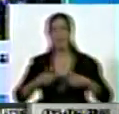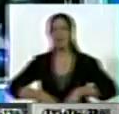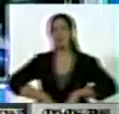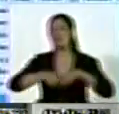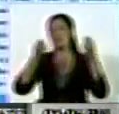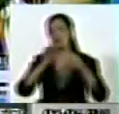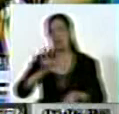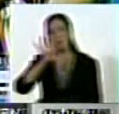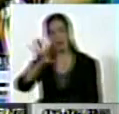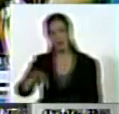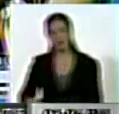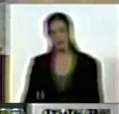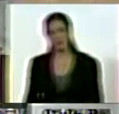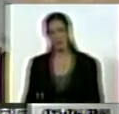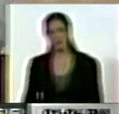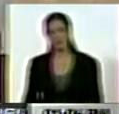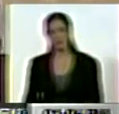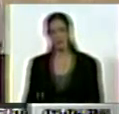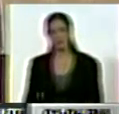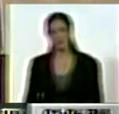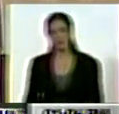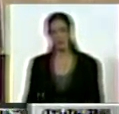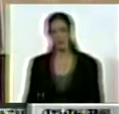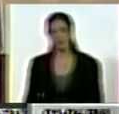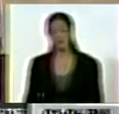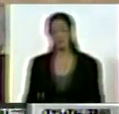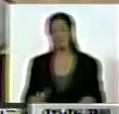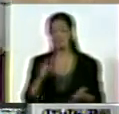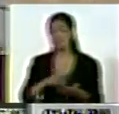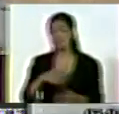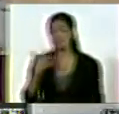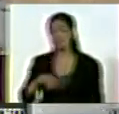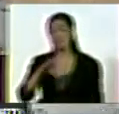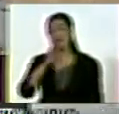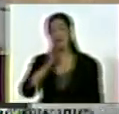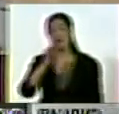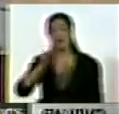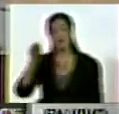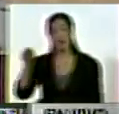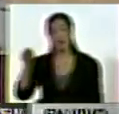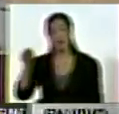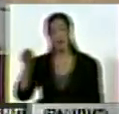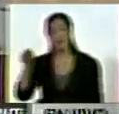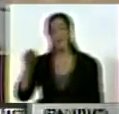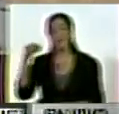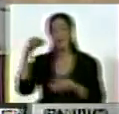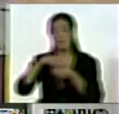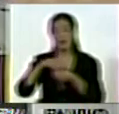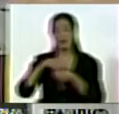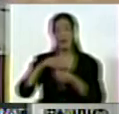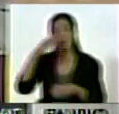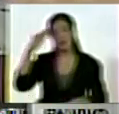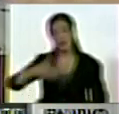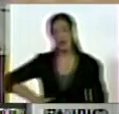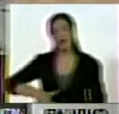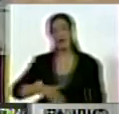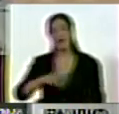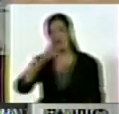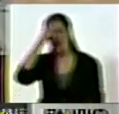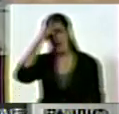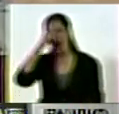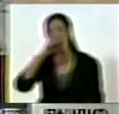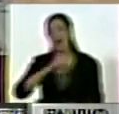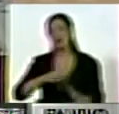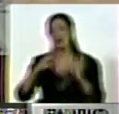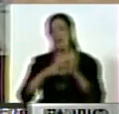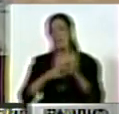de un país. El papel que jugó CNN en la intervención militar a Irak en el